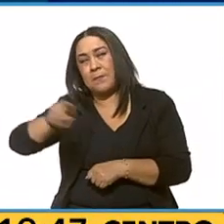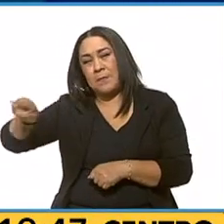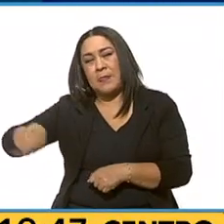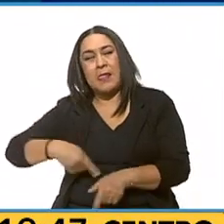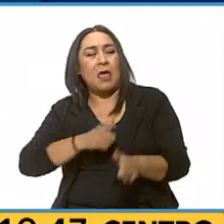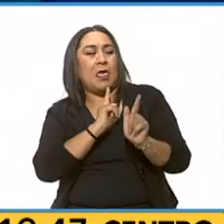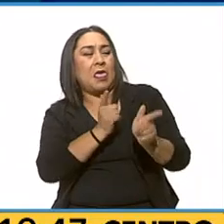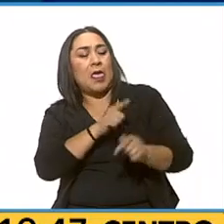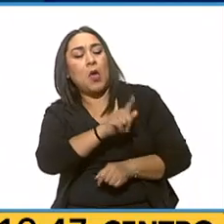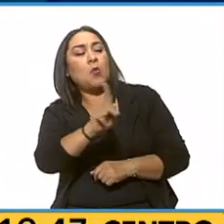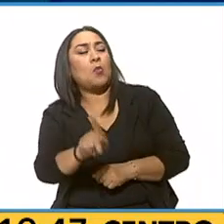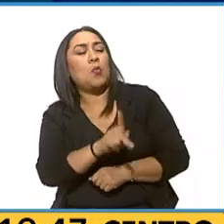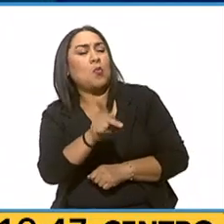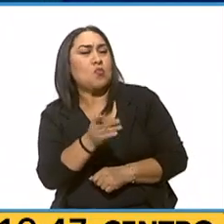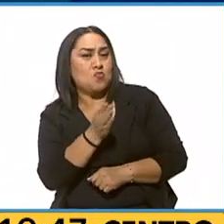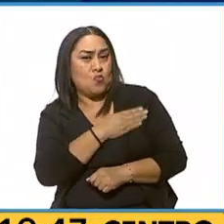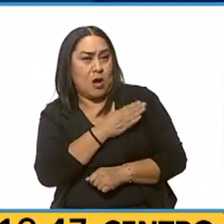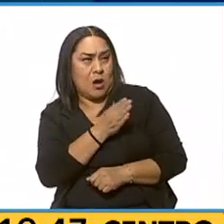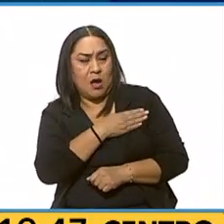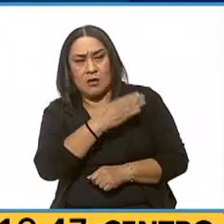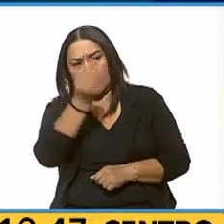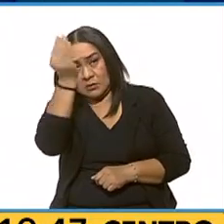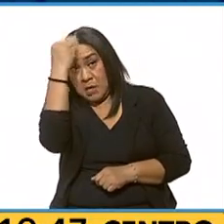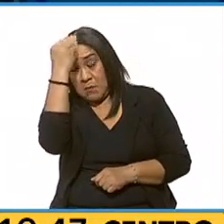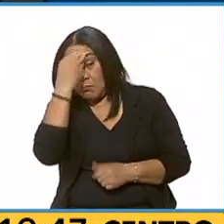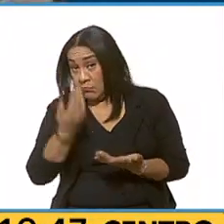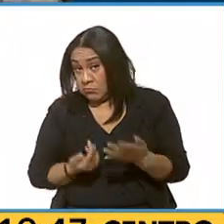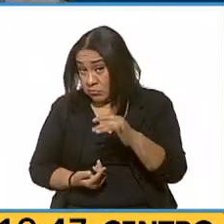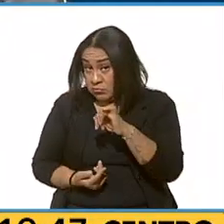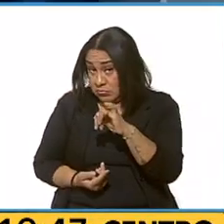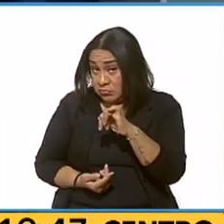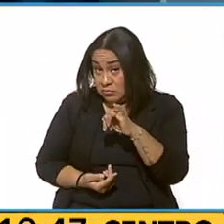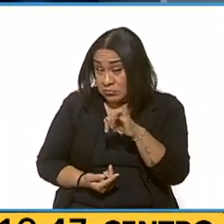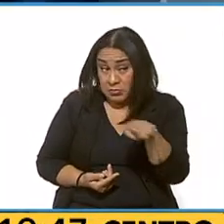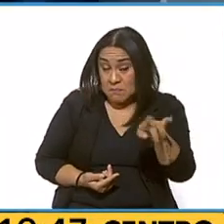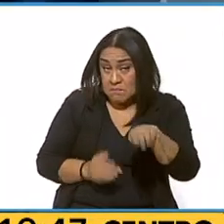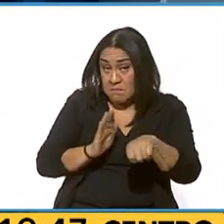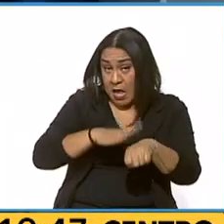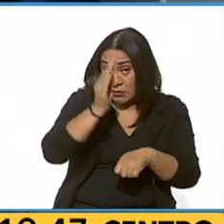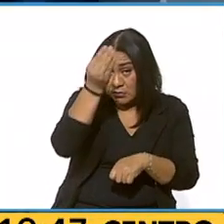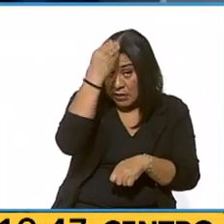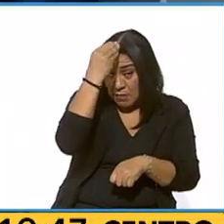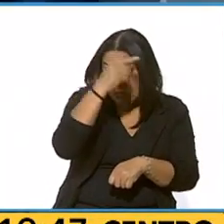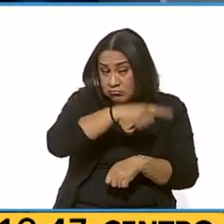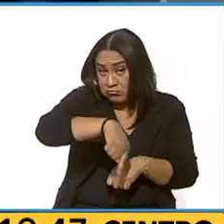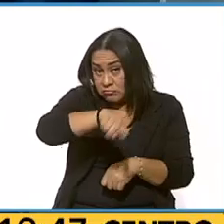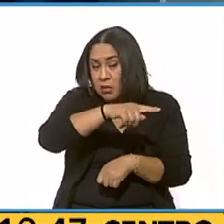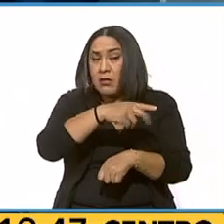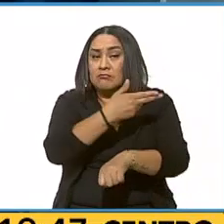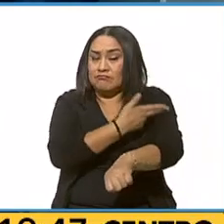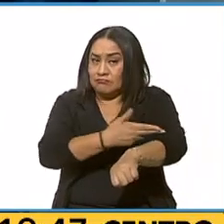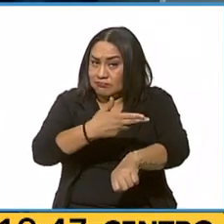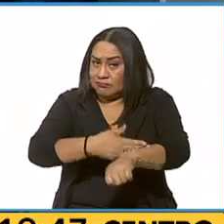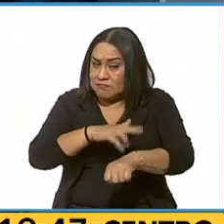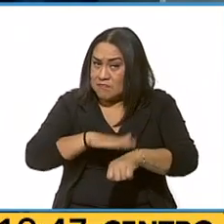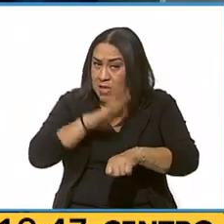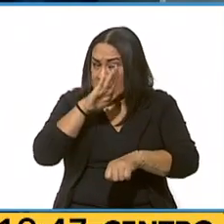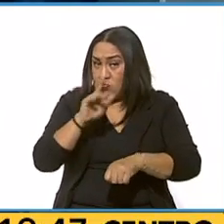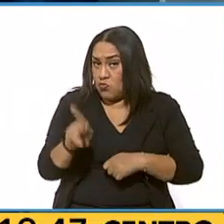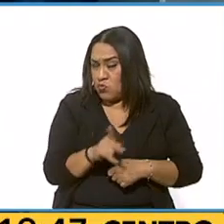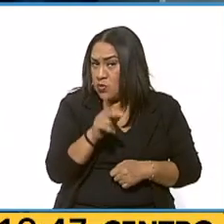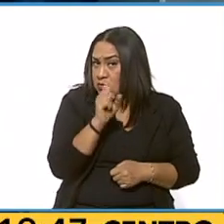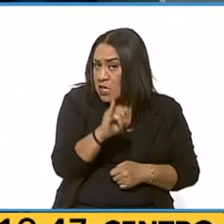el pueblo bueno y sabio. Pues sí, más sabio que ellos, más honesto que ellos, es el